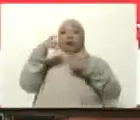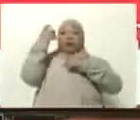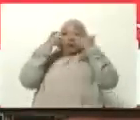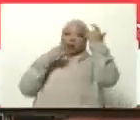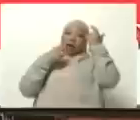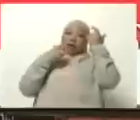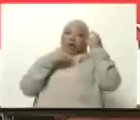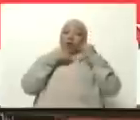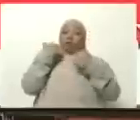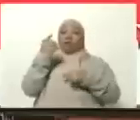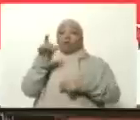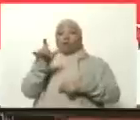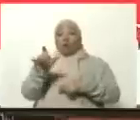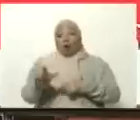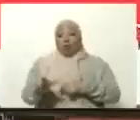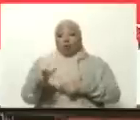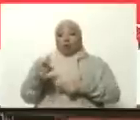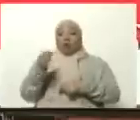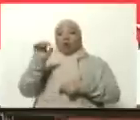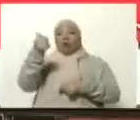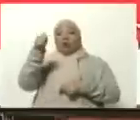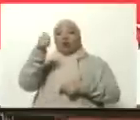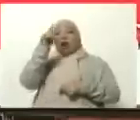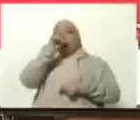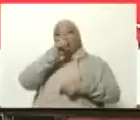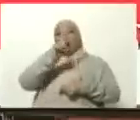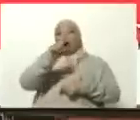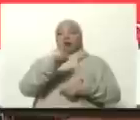Chávez, 10 años